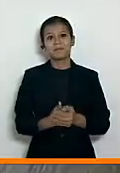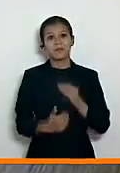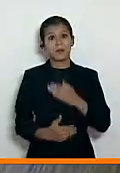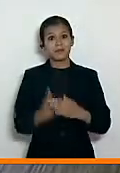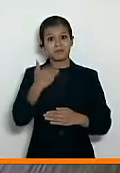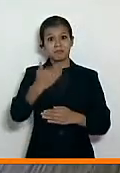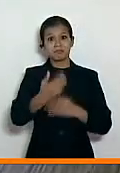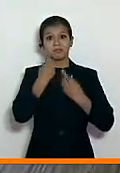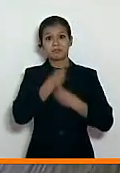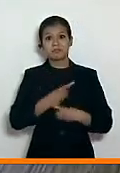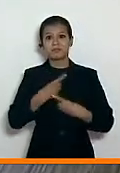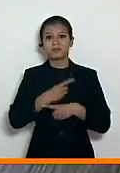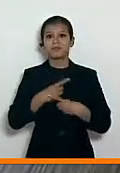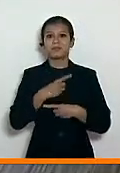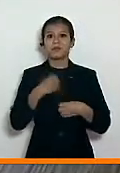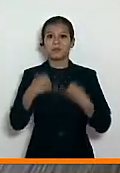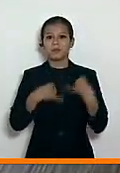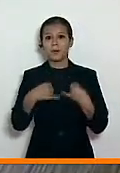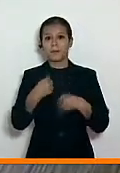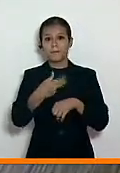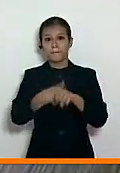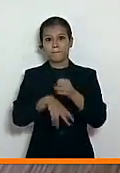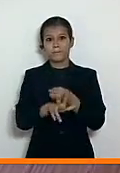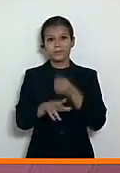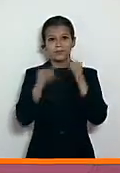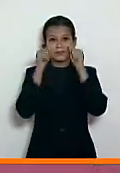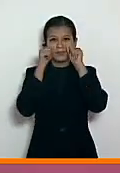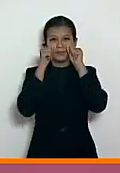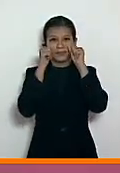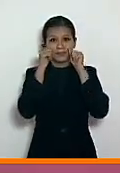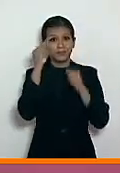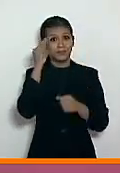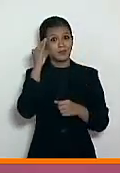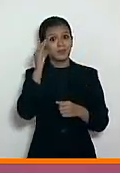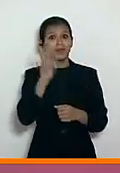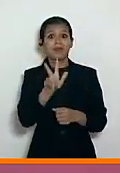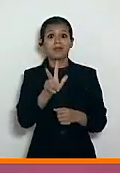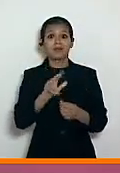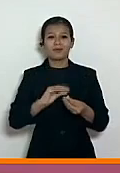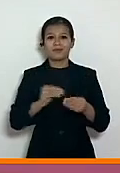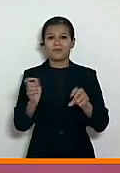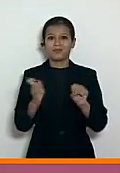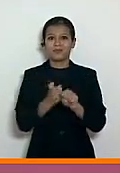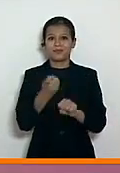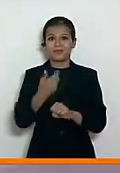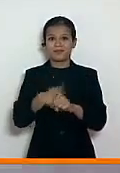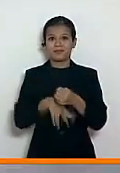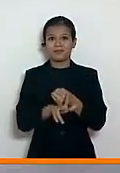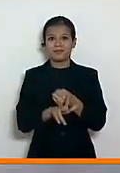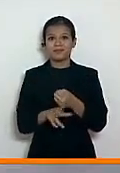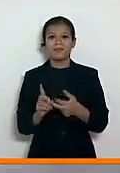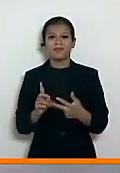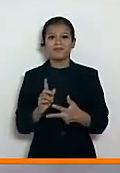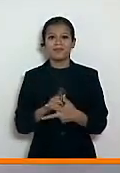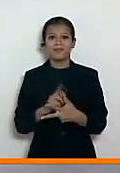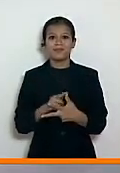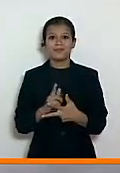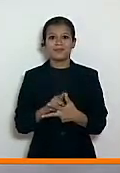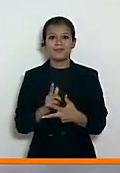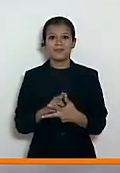Continuamos pegando y ganando con Pega 3. Atentos, porque se vienen sus tres números favorecidos para esta tarde. Primer número ganador, suerte.